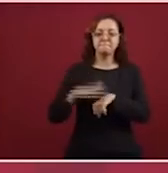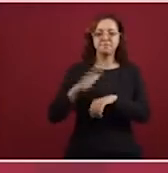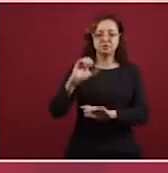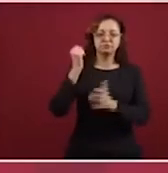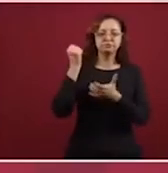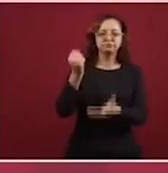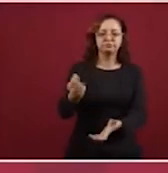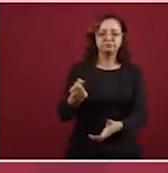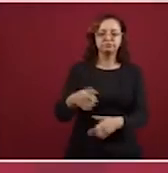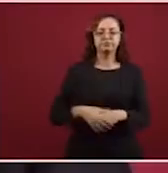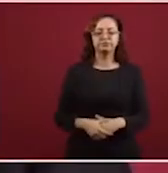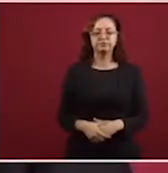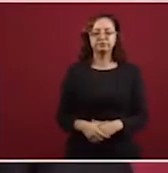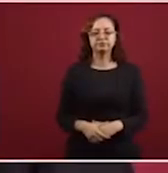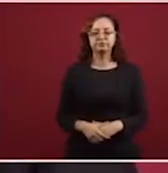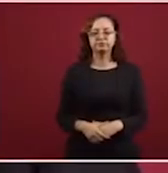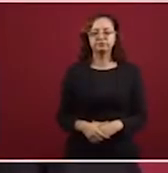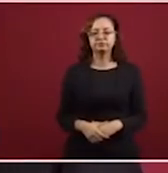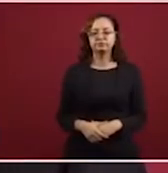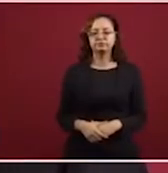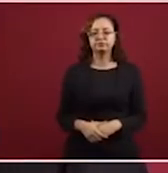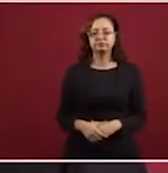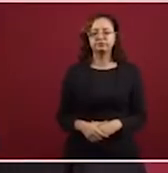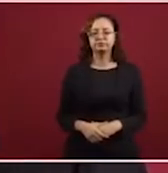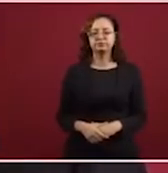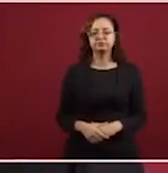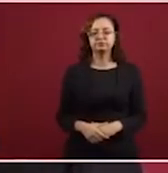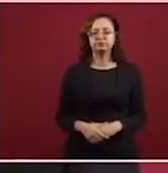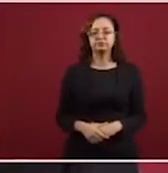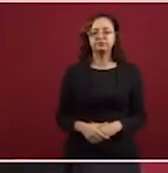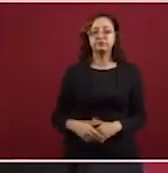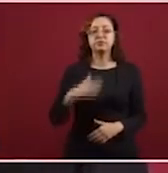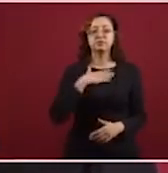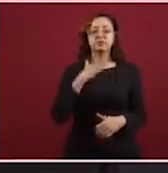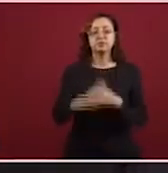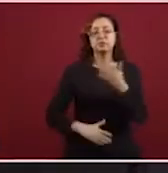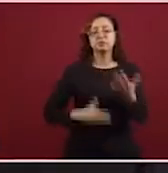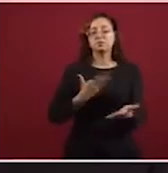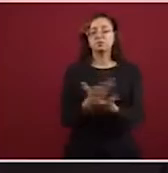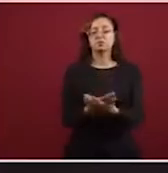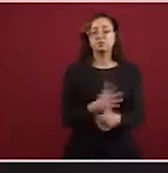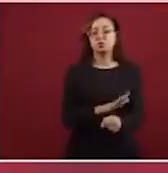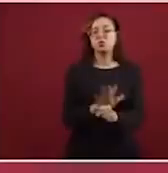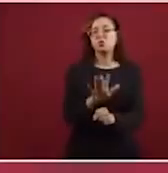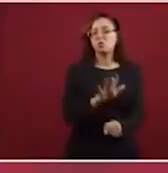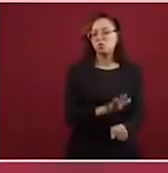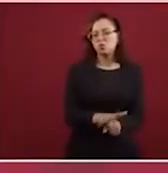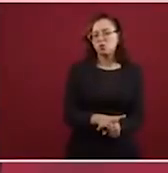salud. Mi propósito es que